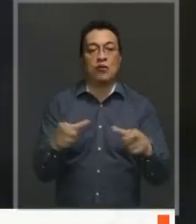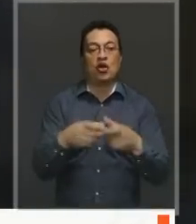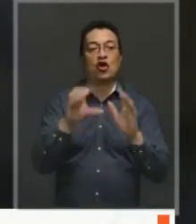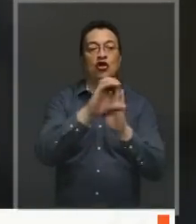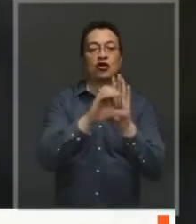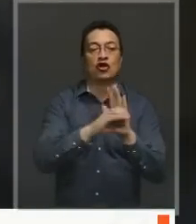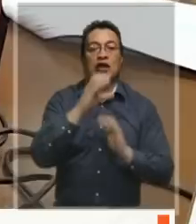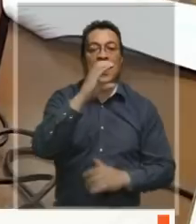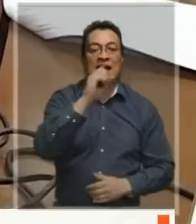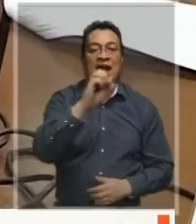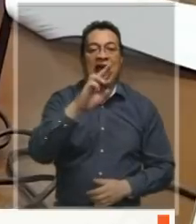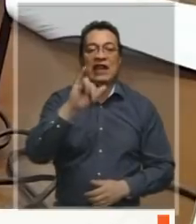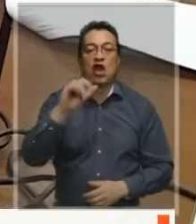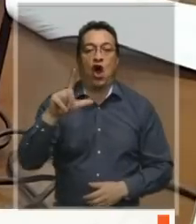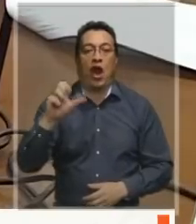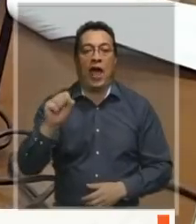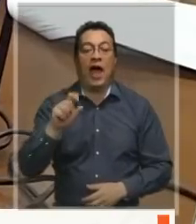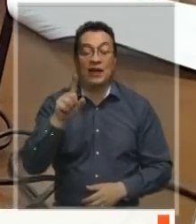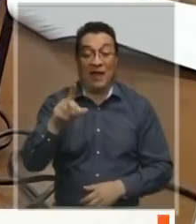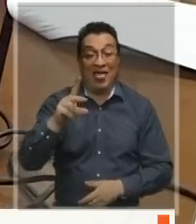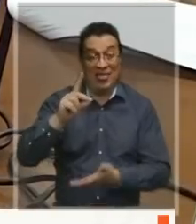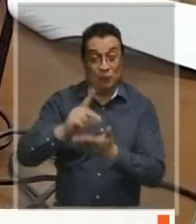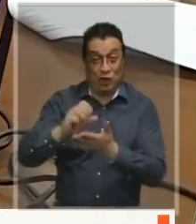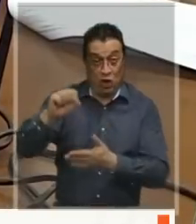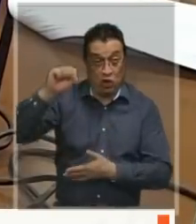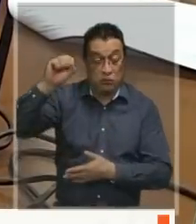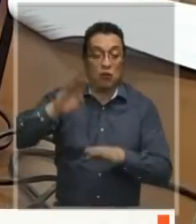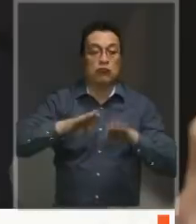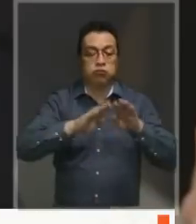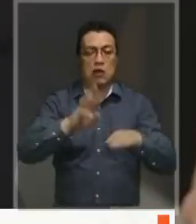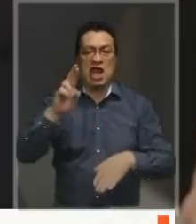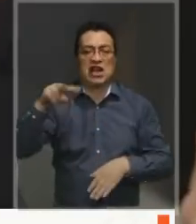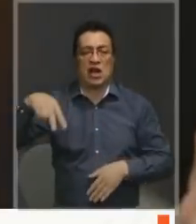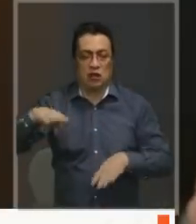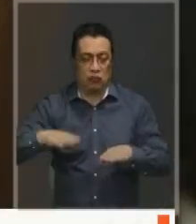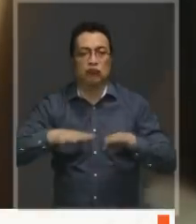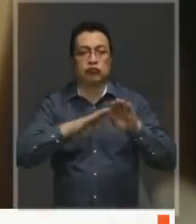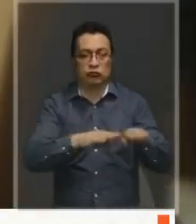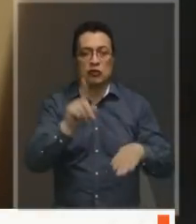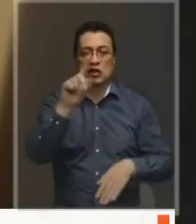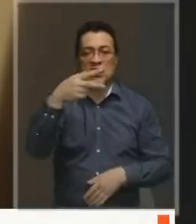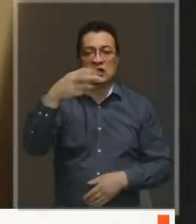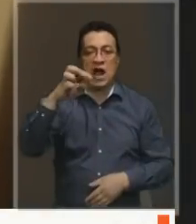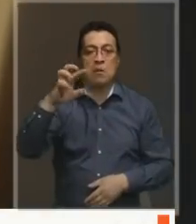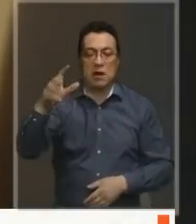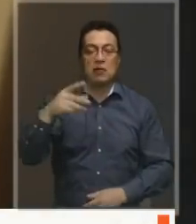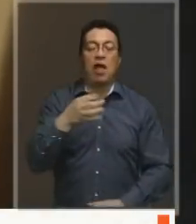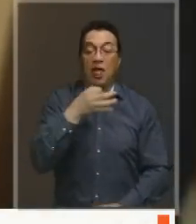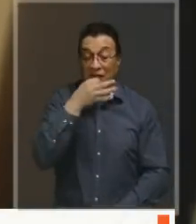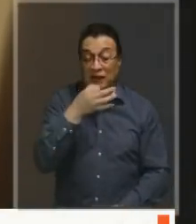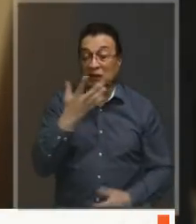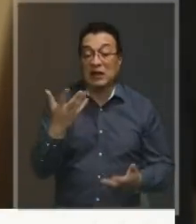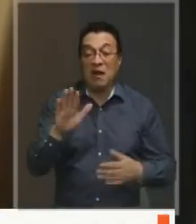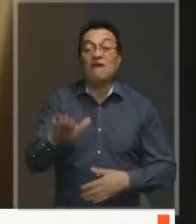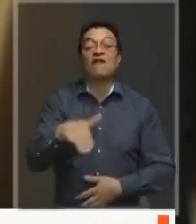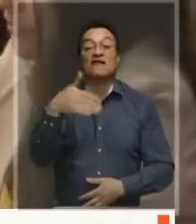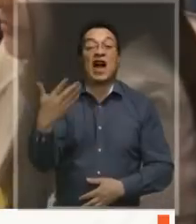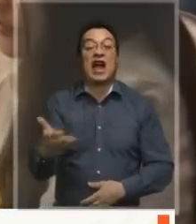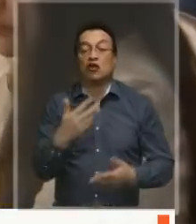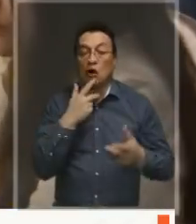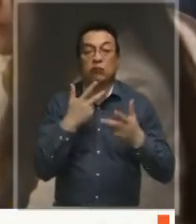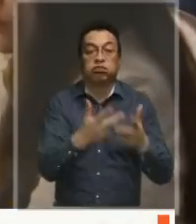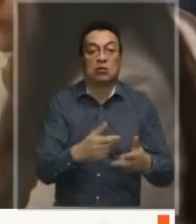Carol Cariola. A favor de la diputada comunista votaron los RN, entre ellos Diego Schalper, quien ironizó así tras el fracaso de la